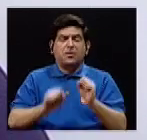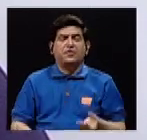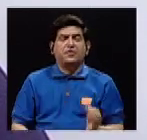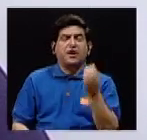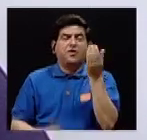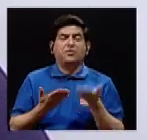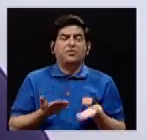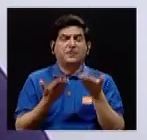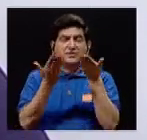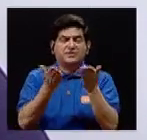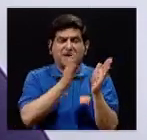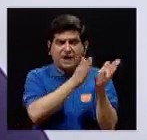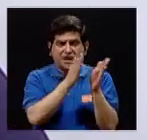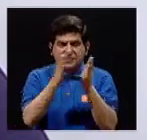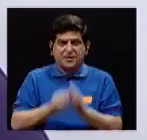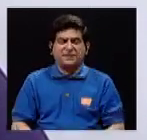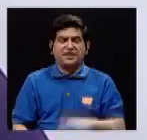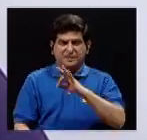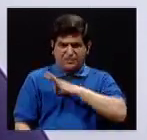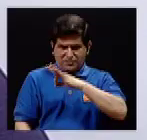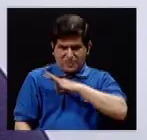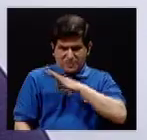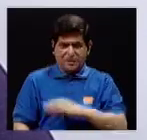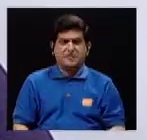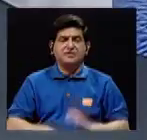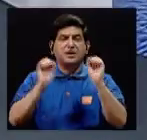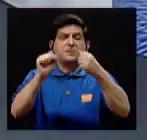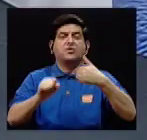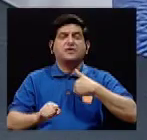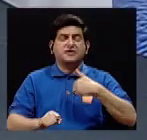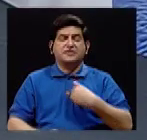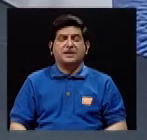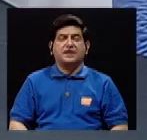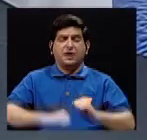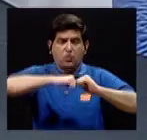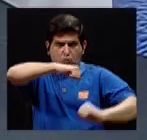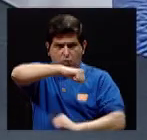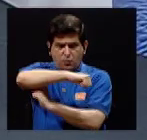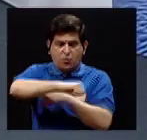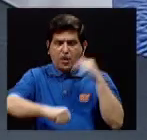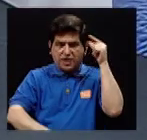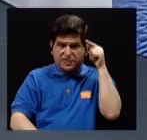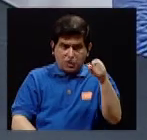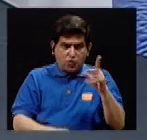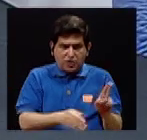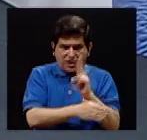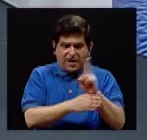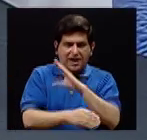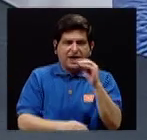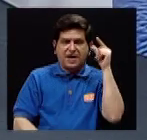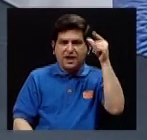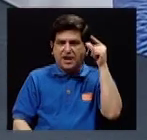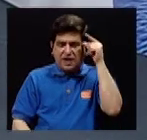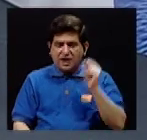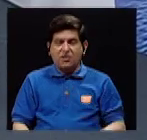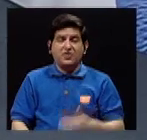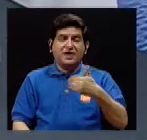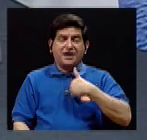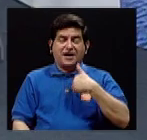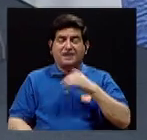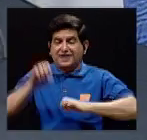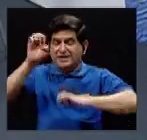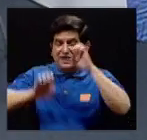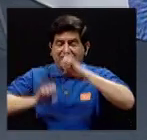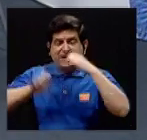les dé a los muchachos una preparación conveniente y se pueda atender el puente entre la lógica que ellos utilizan y la lógica sobre la que